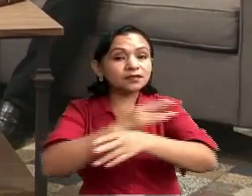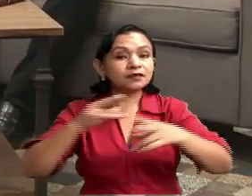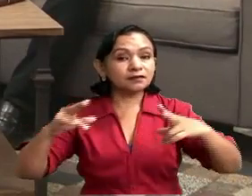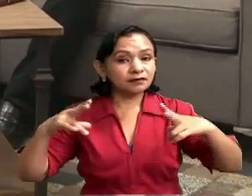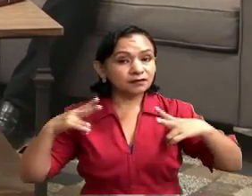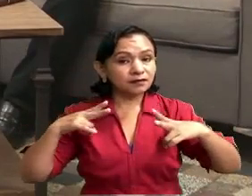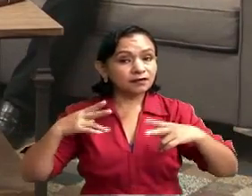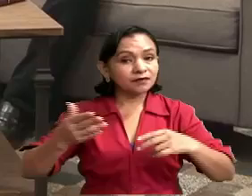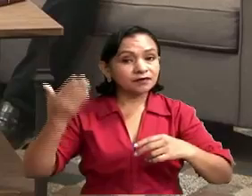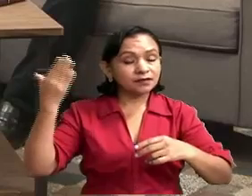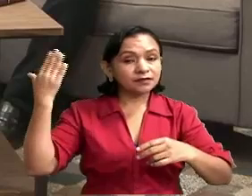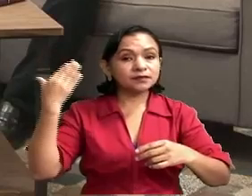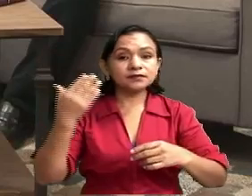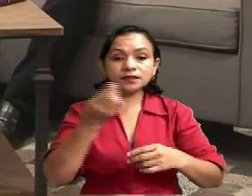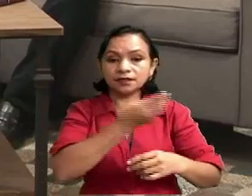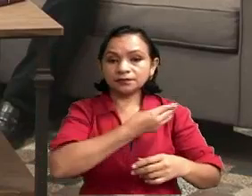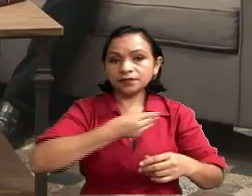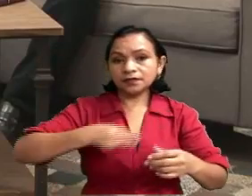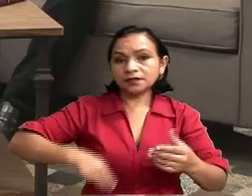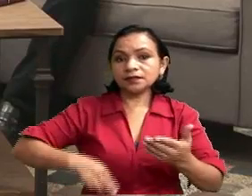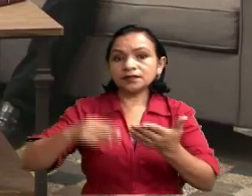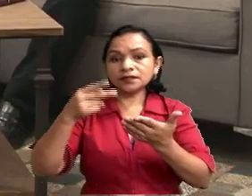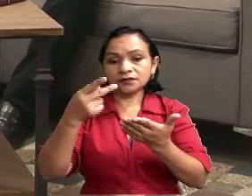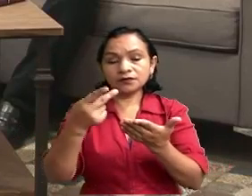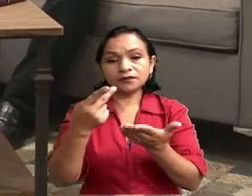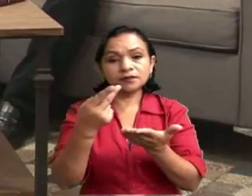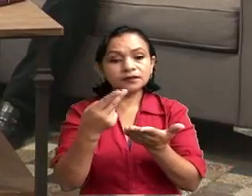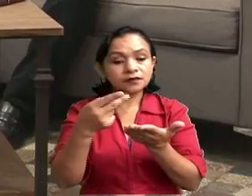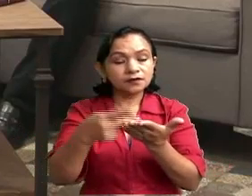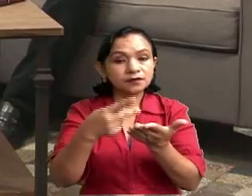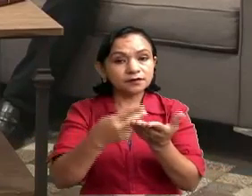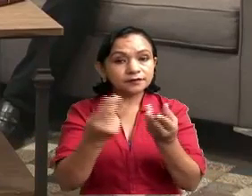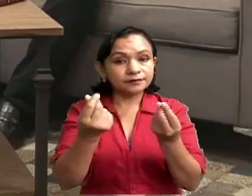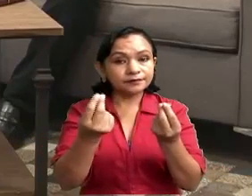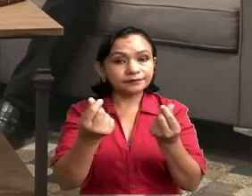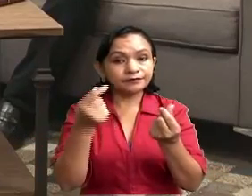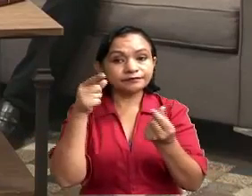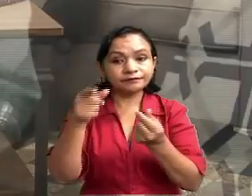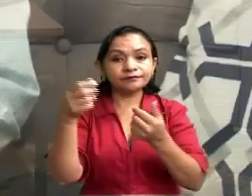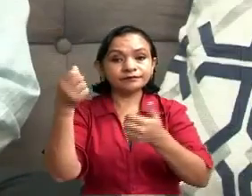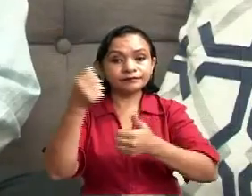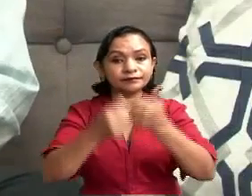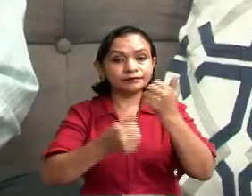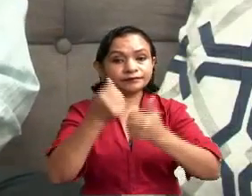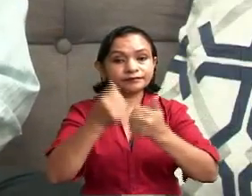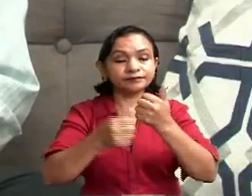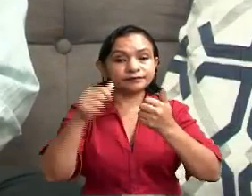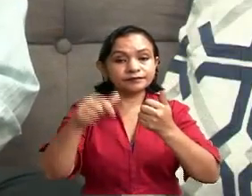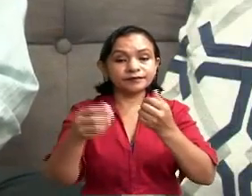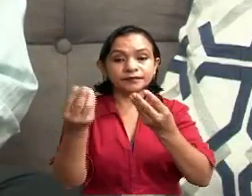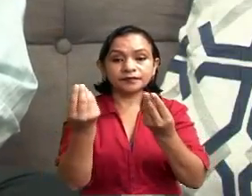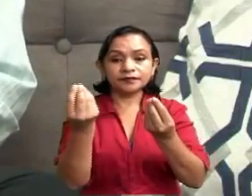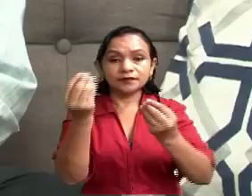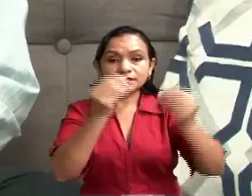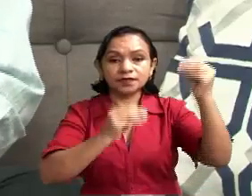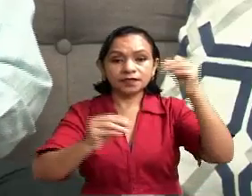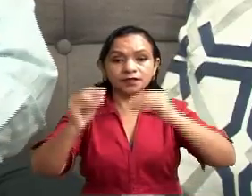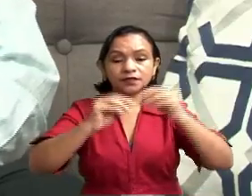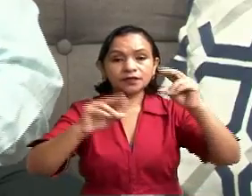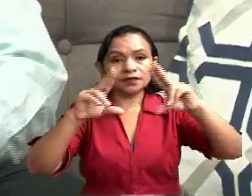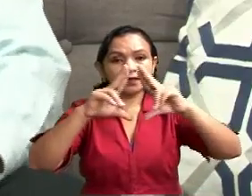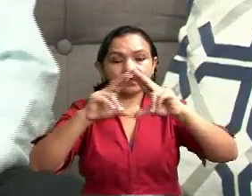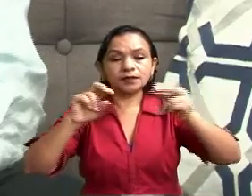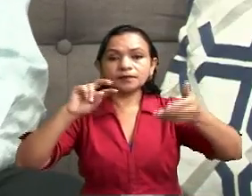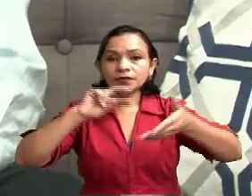$1.453 millones estima el Ministerio de Hacienda el daño causado por el golpe fallido a nuestra economía. Es por